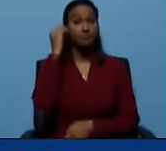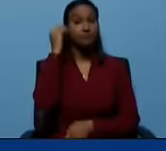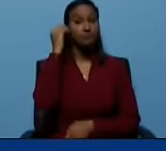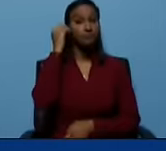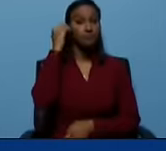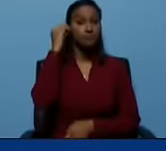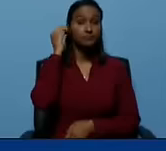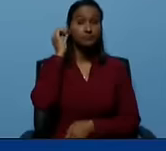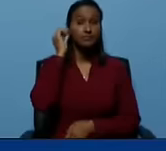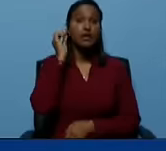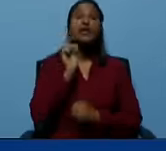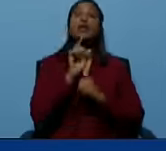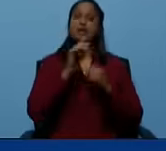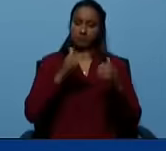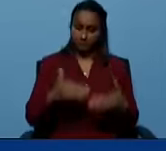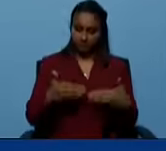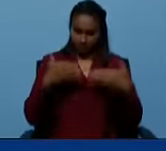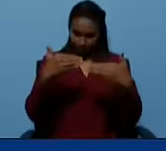18 de julio,